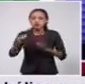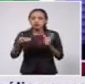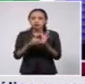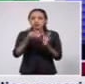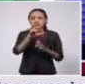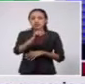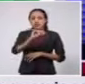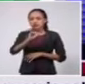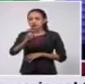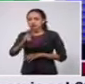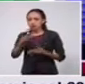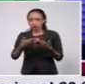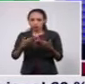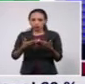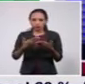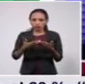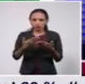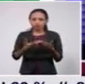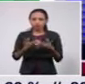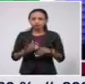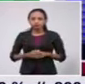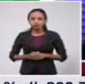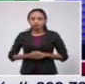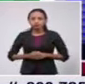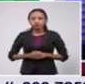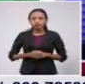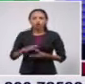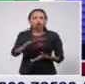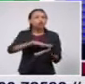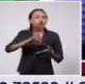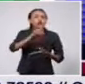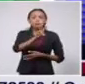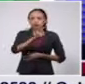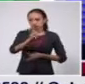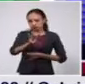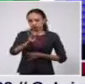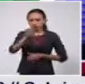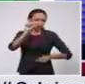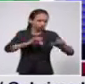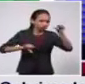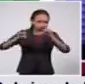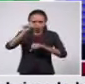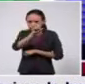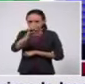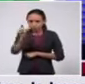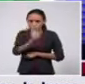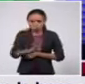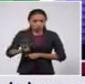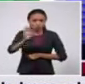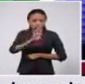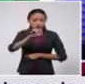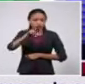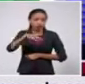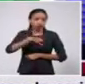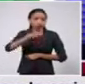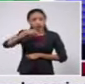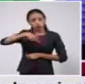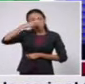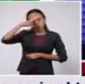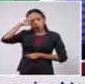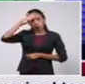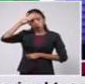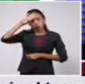18.162 muestras en los 23 laboratorios de biología molecular con que cuenta ya nuestro